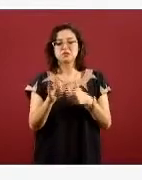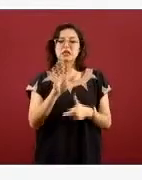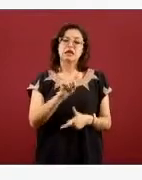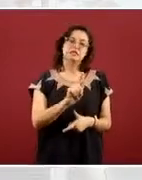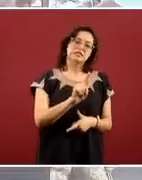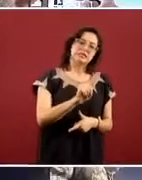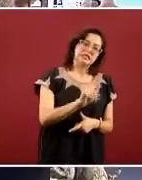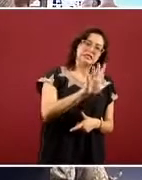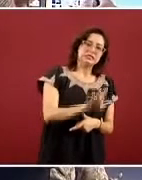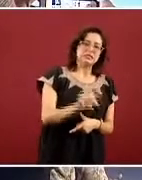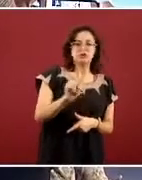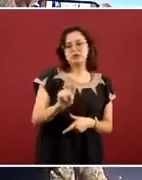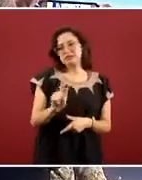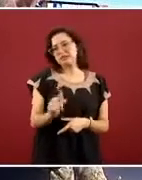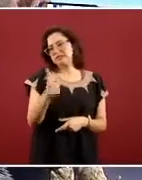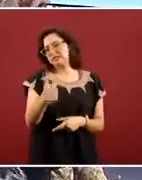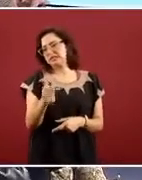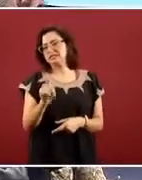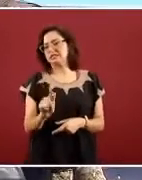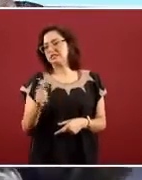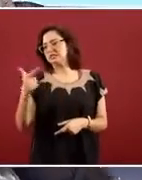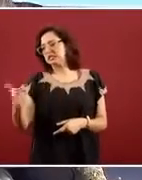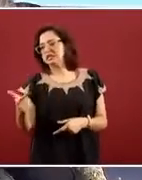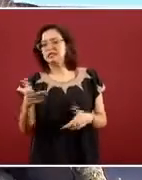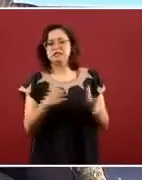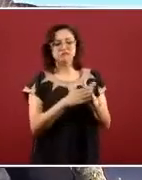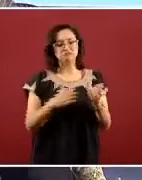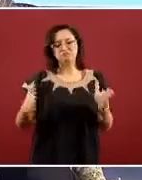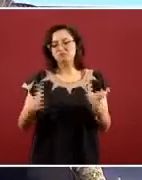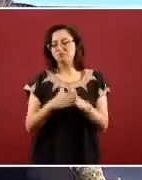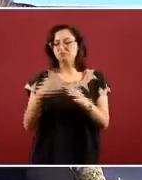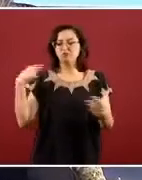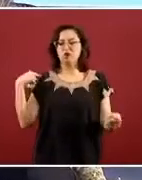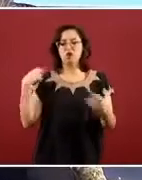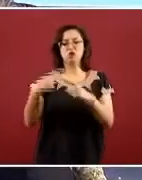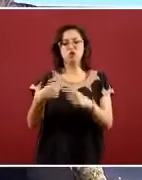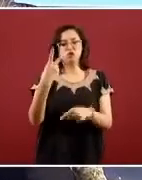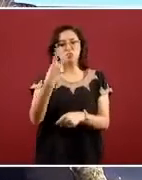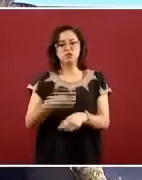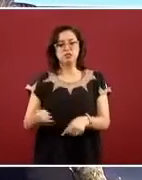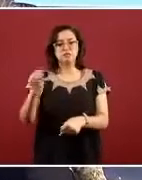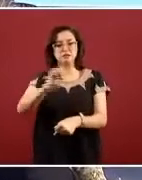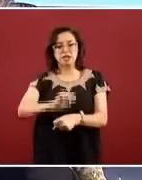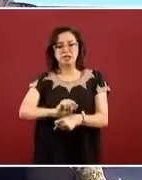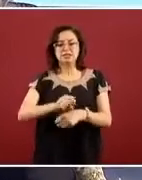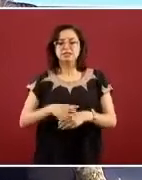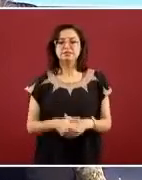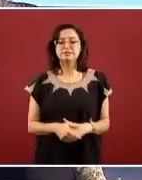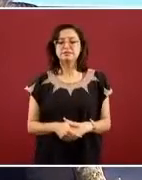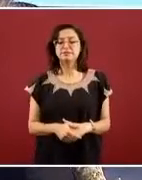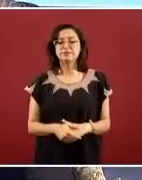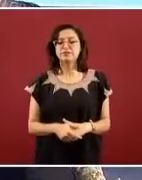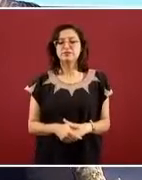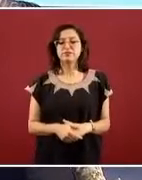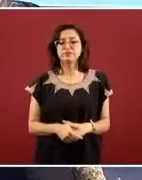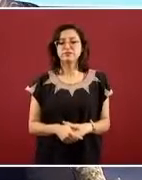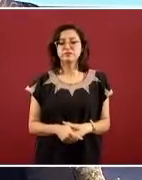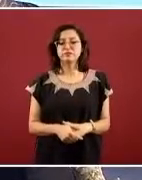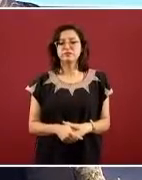y 76 prácticamente durante las últimas 2 semanas. Y vemos que los casos en los